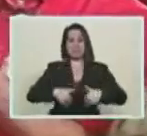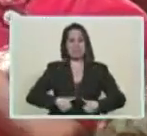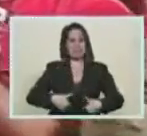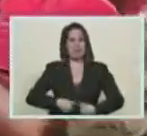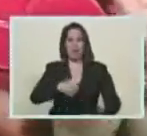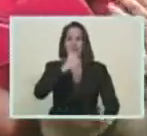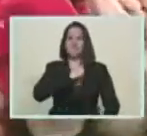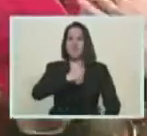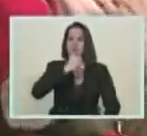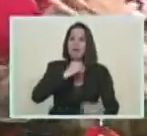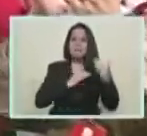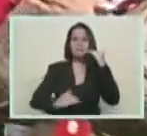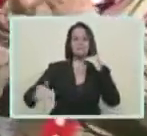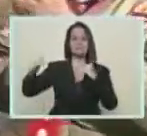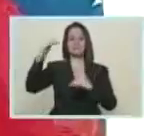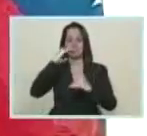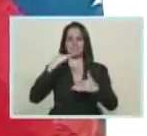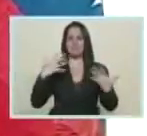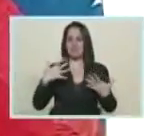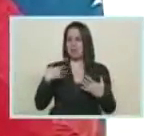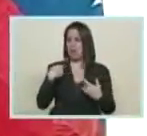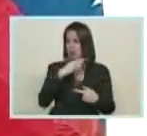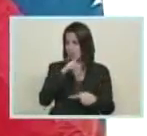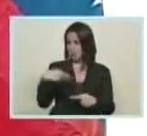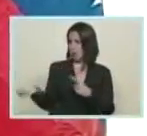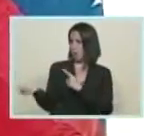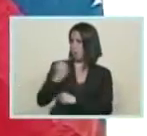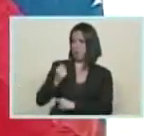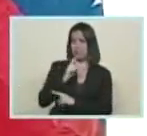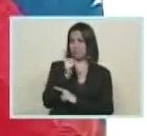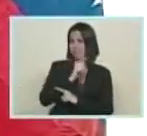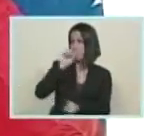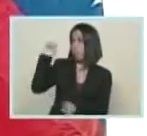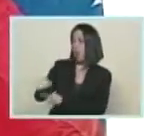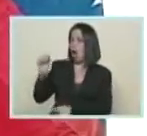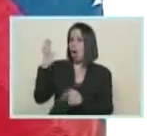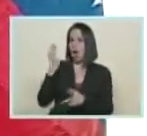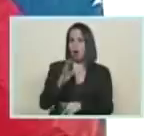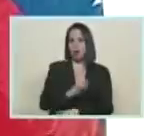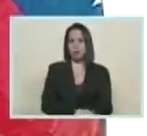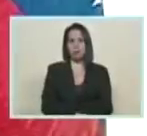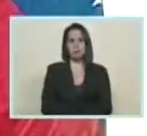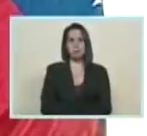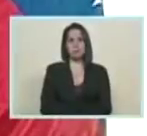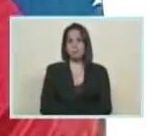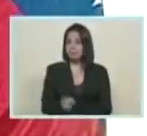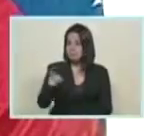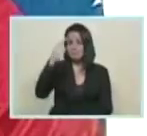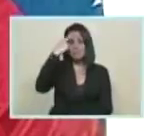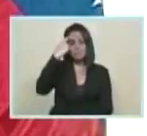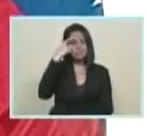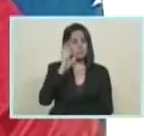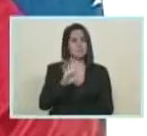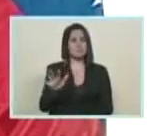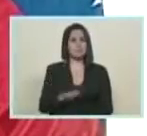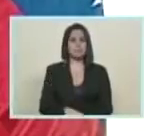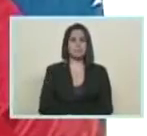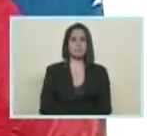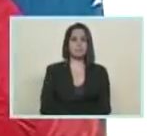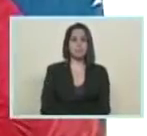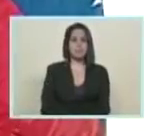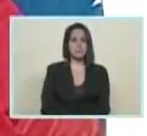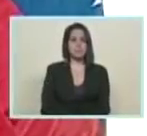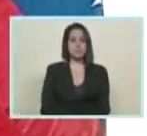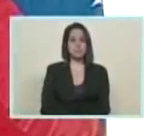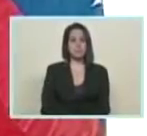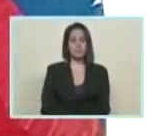perseverancia más grande. No podrán con nosotros, no podrán, compañeros. Tengan la seguridad, no